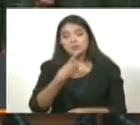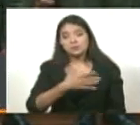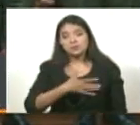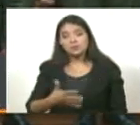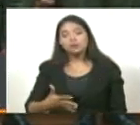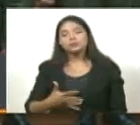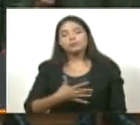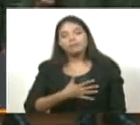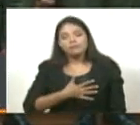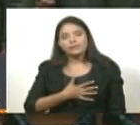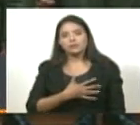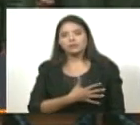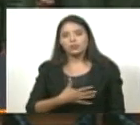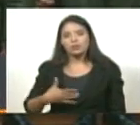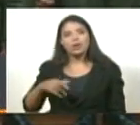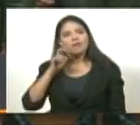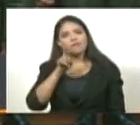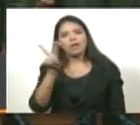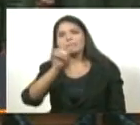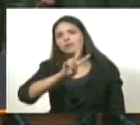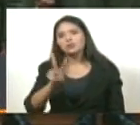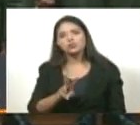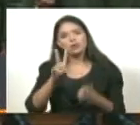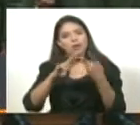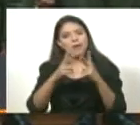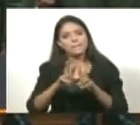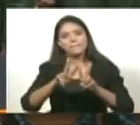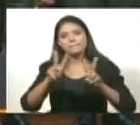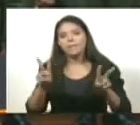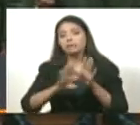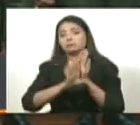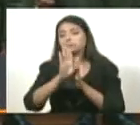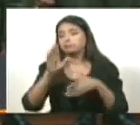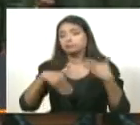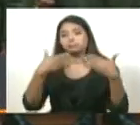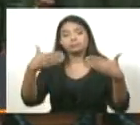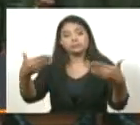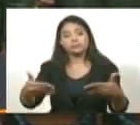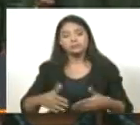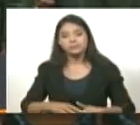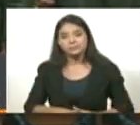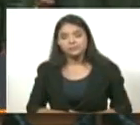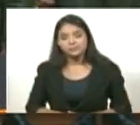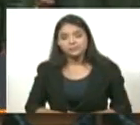su deseo de ver una Venezuela en paz, en prosperidad.